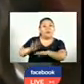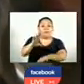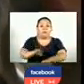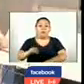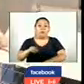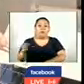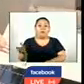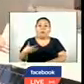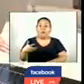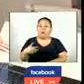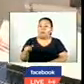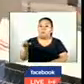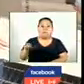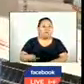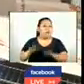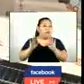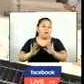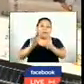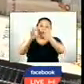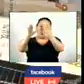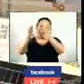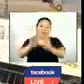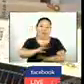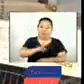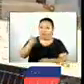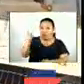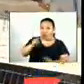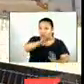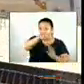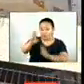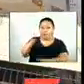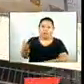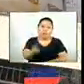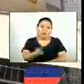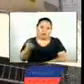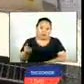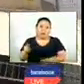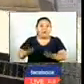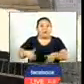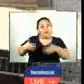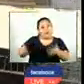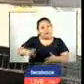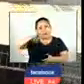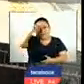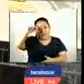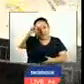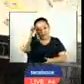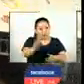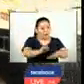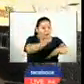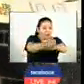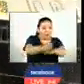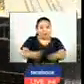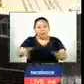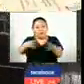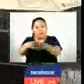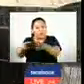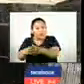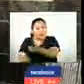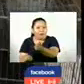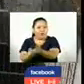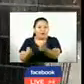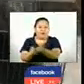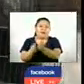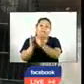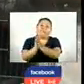gatos que no tuvieron la suerte de recibir respeto de los seres humanos por ello el trabajo de las organizaciones y fundaciones que